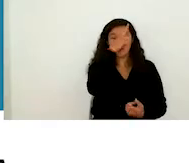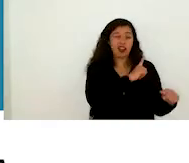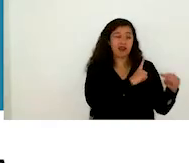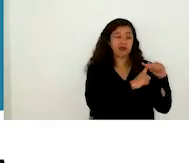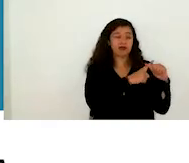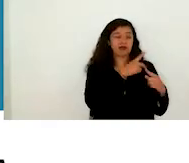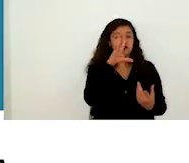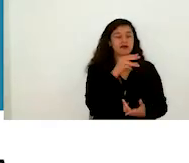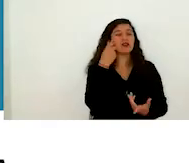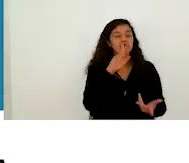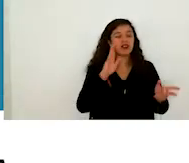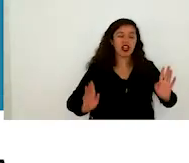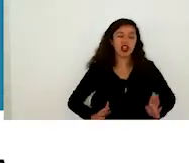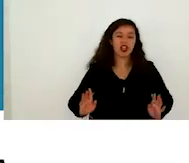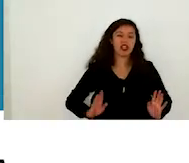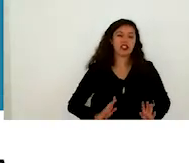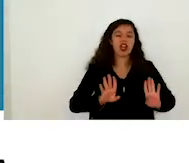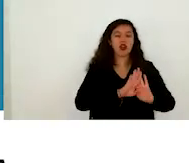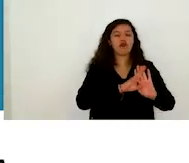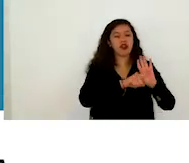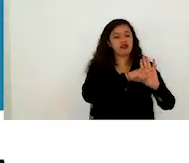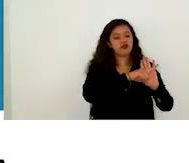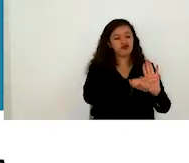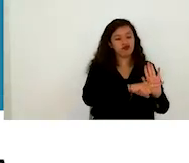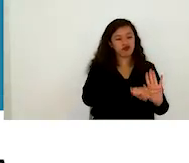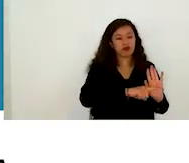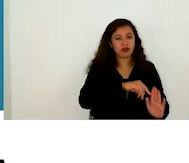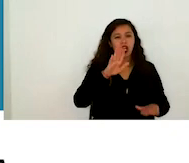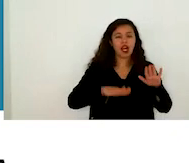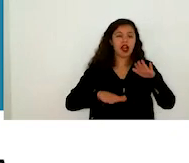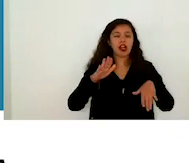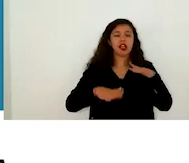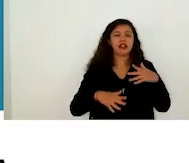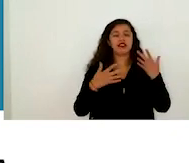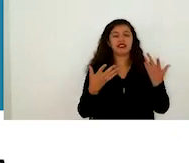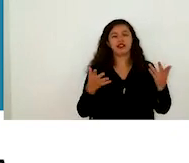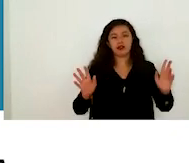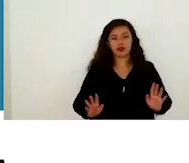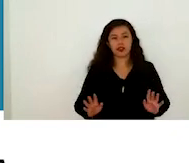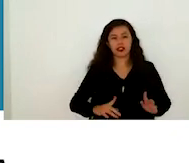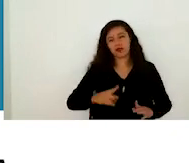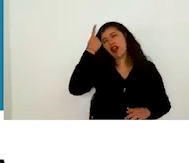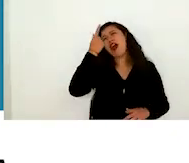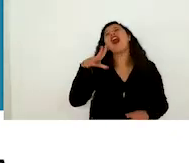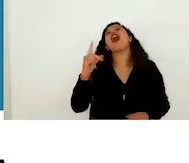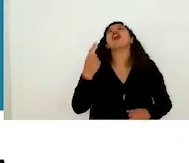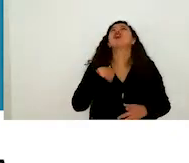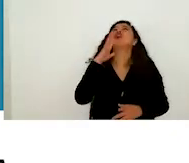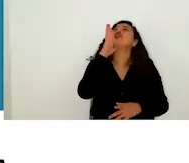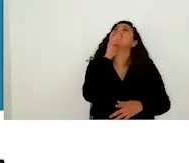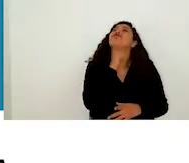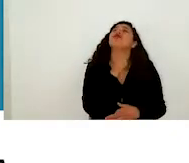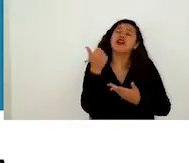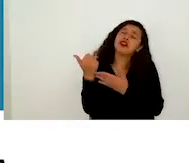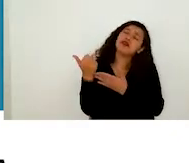actitudes pues no favorecen o muchas veces son favores de actitudes de víctima de que